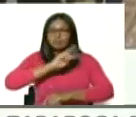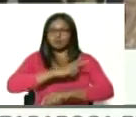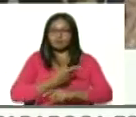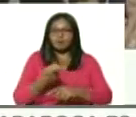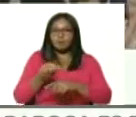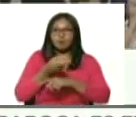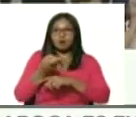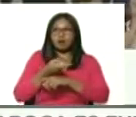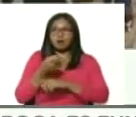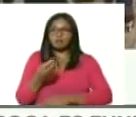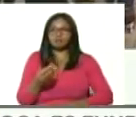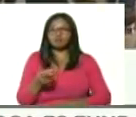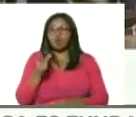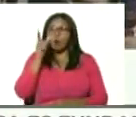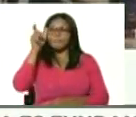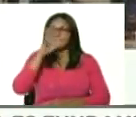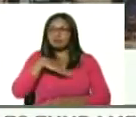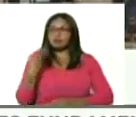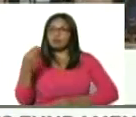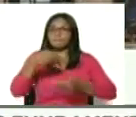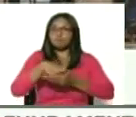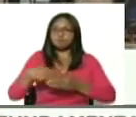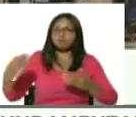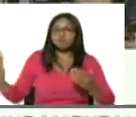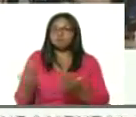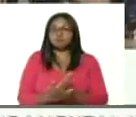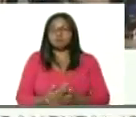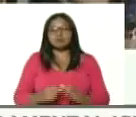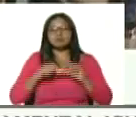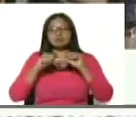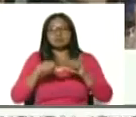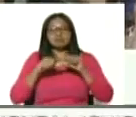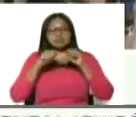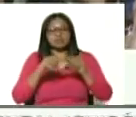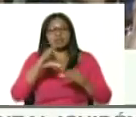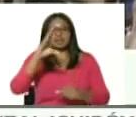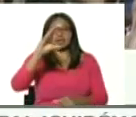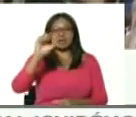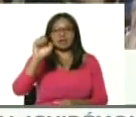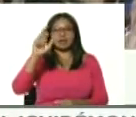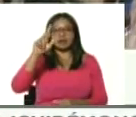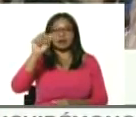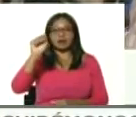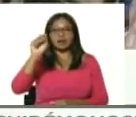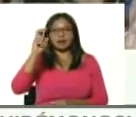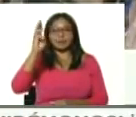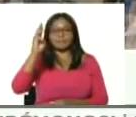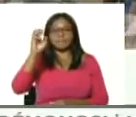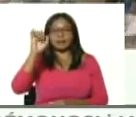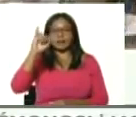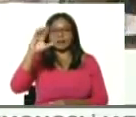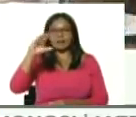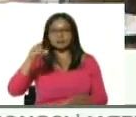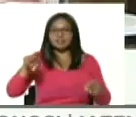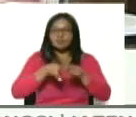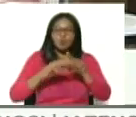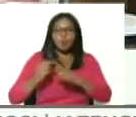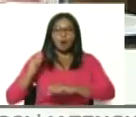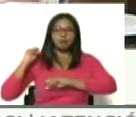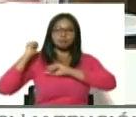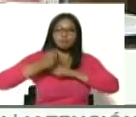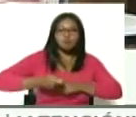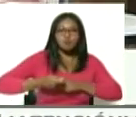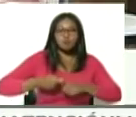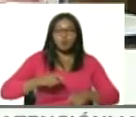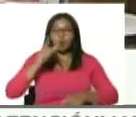buscando colonialistas. Y todavía, Carapaica, llevamos nosotros el hacha de Carapaica,